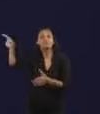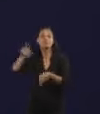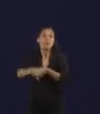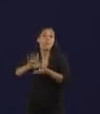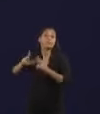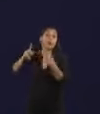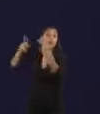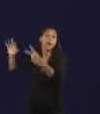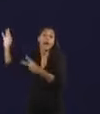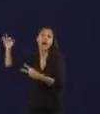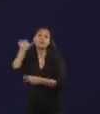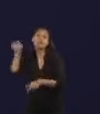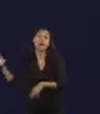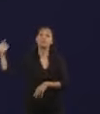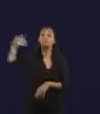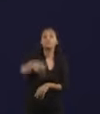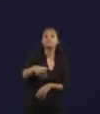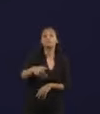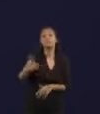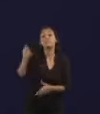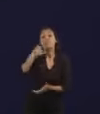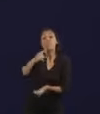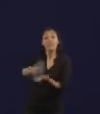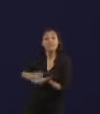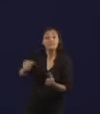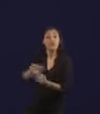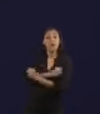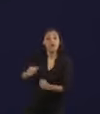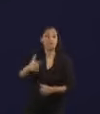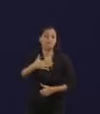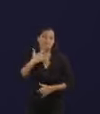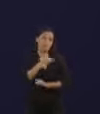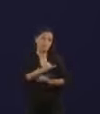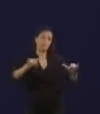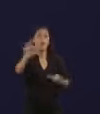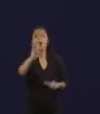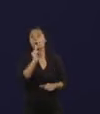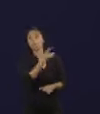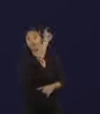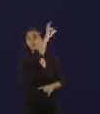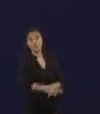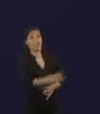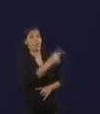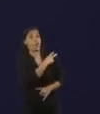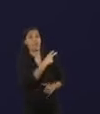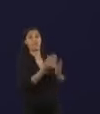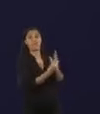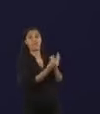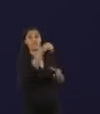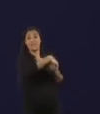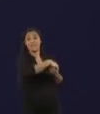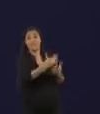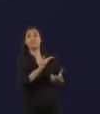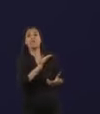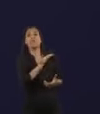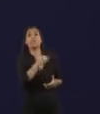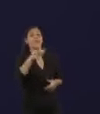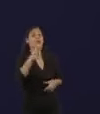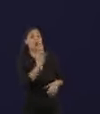que la la comunicaremos tal vez yo tal vez el propio jefe de gabinete flamante jefe de gabinete